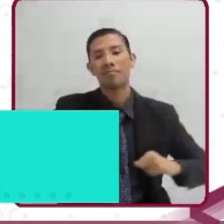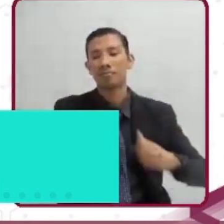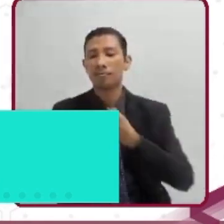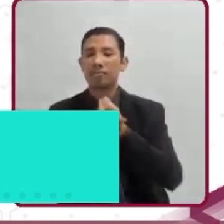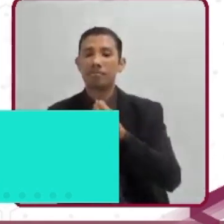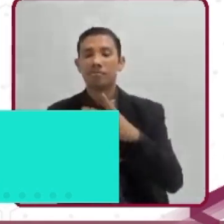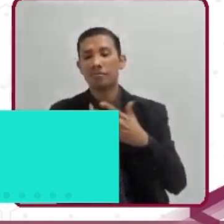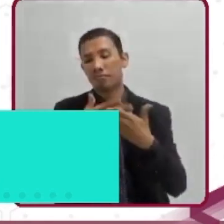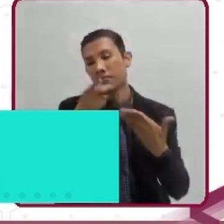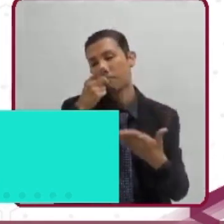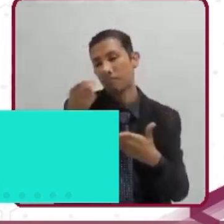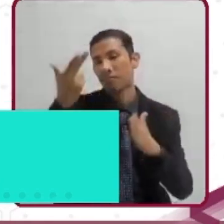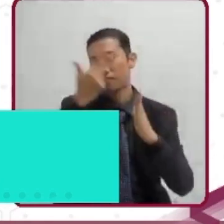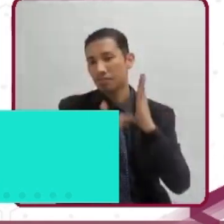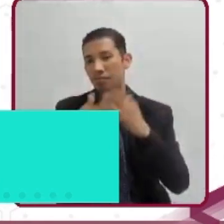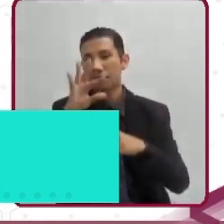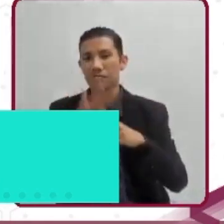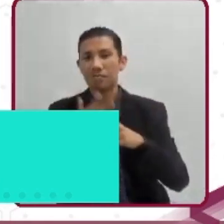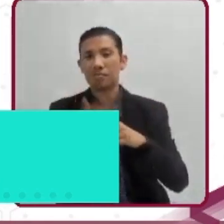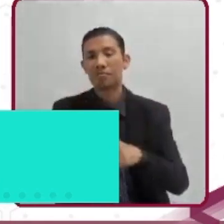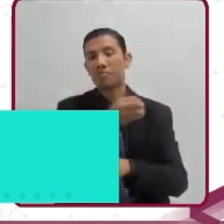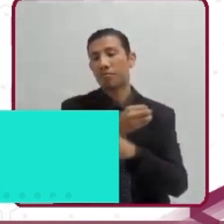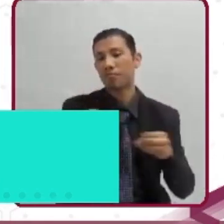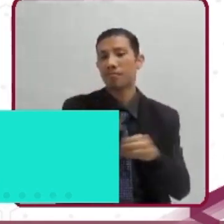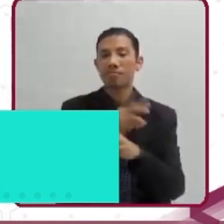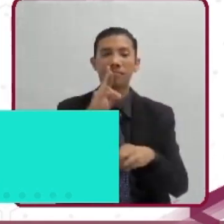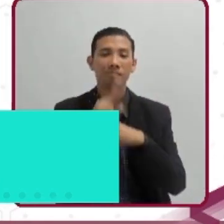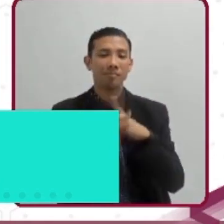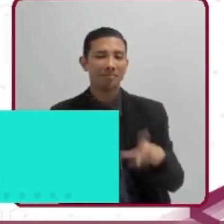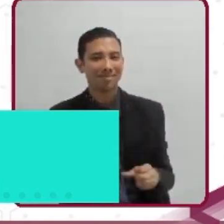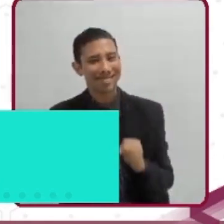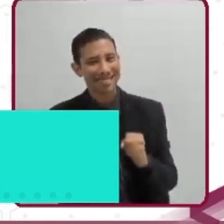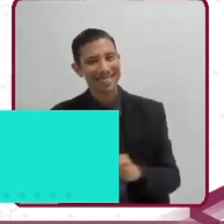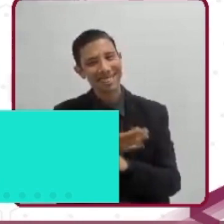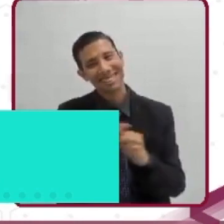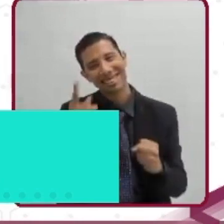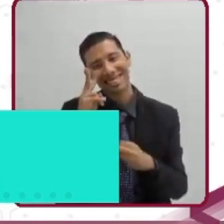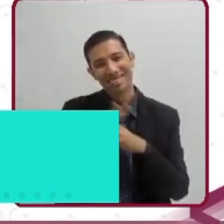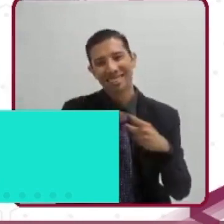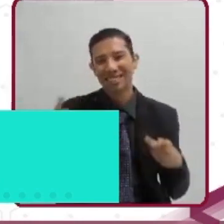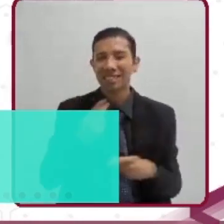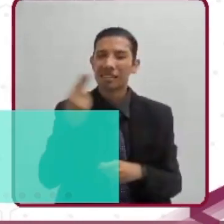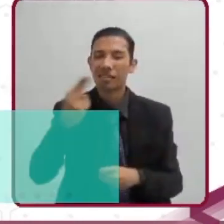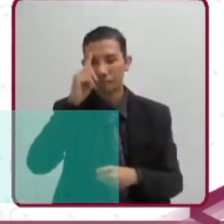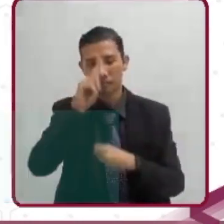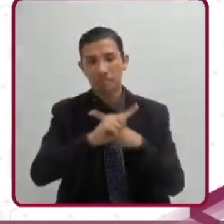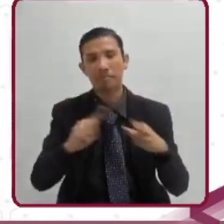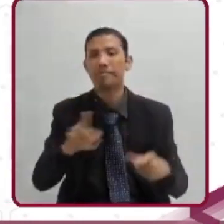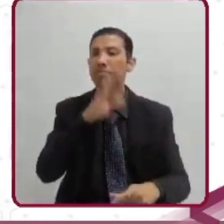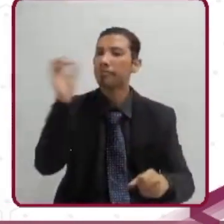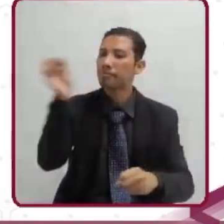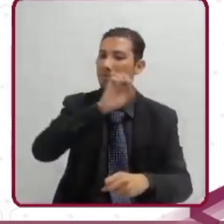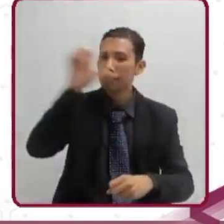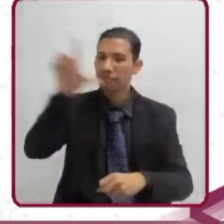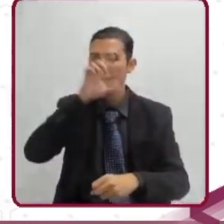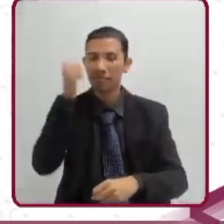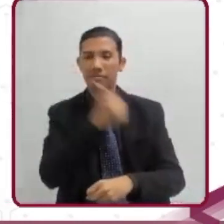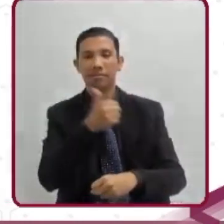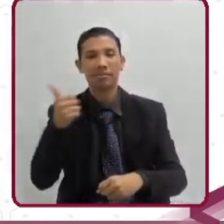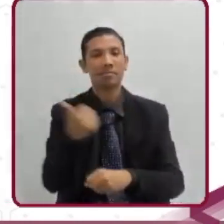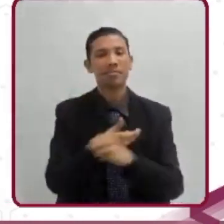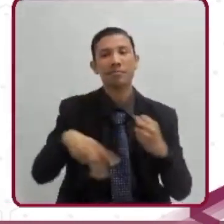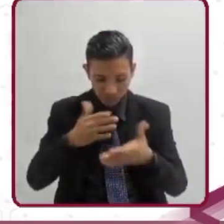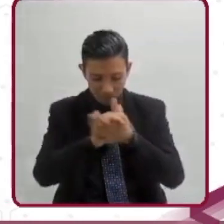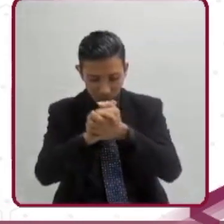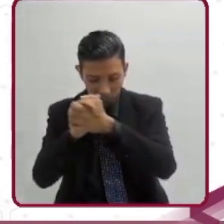venidero proceso electoral con lo mejor de los ánimos, poniéndoles el esfuerzo que necesita, el profesionalismo que requiere de cada uno